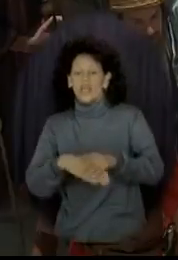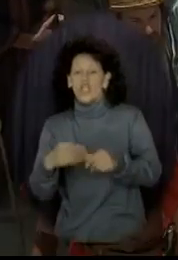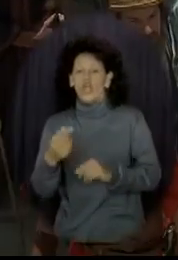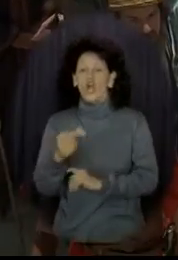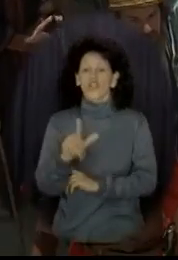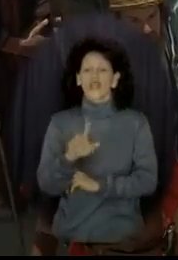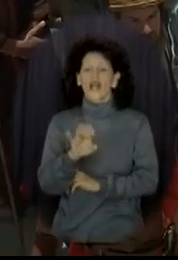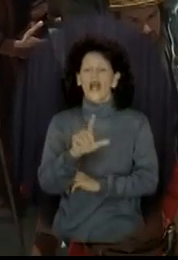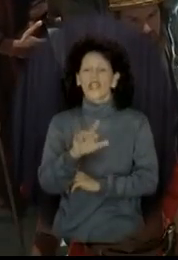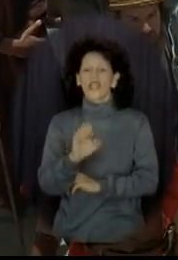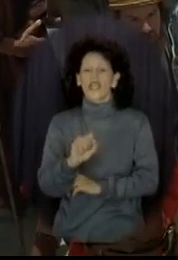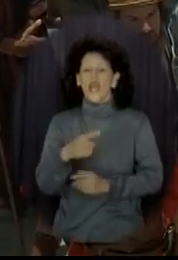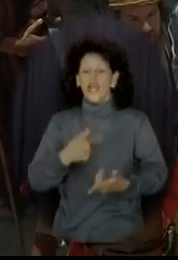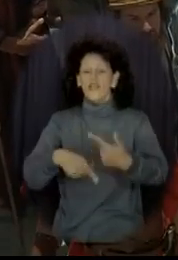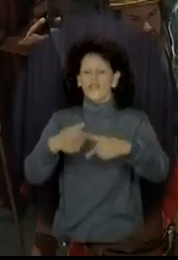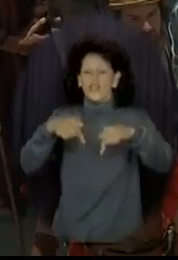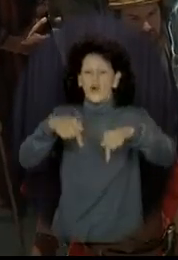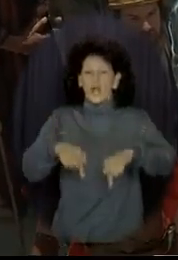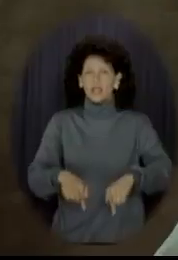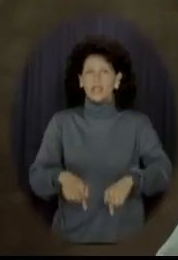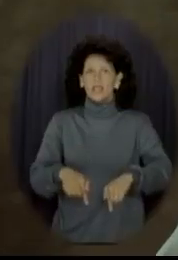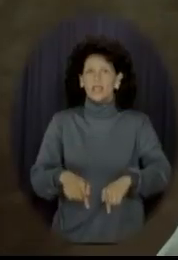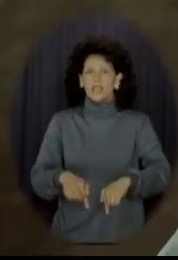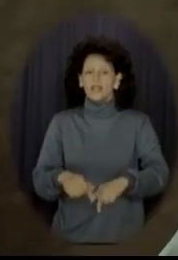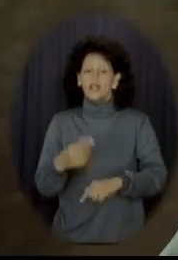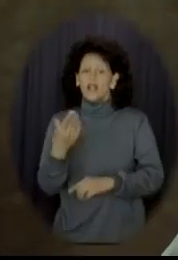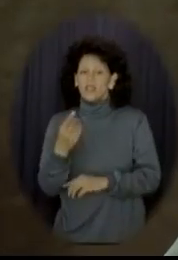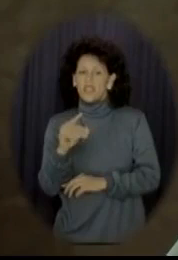Salió de Galilea y llegó hasta aquí.